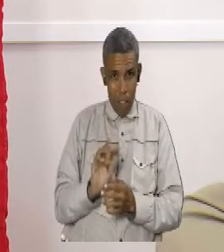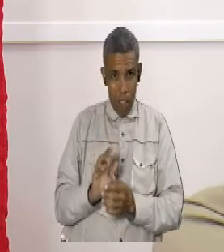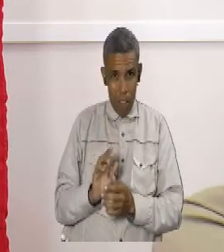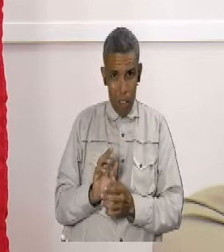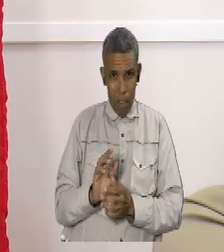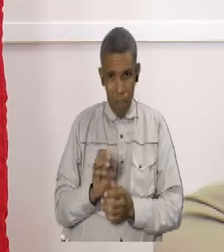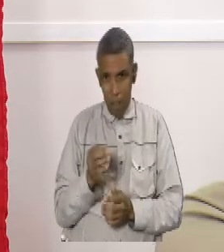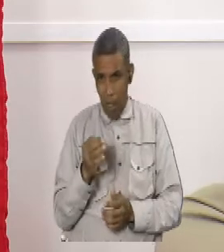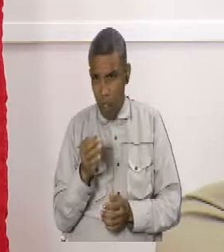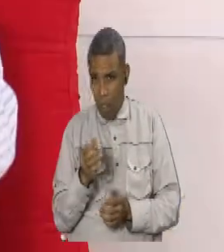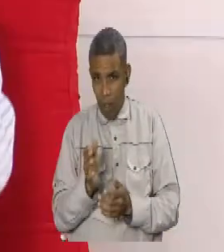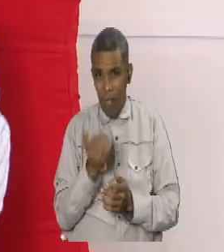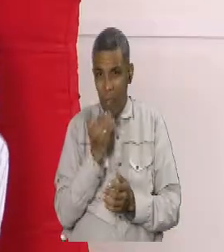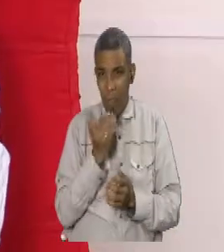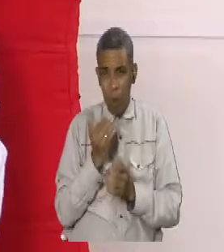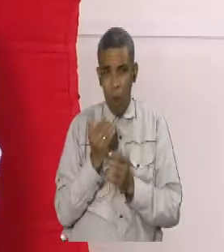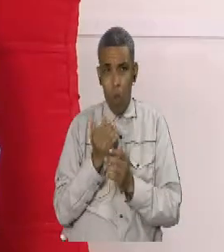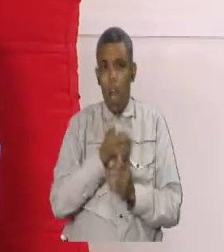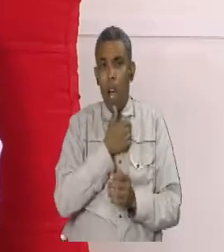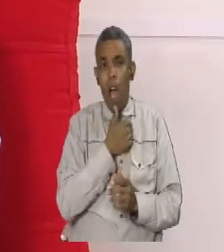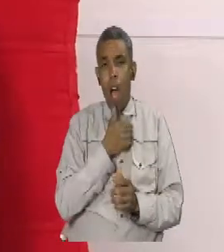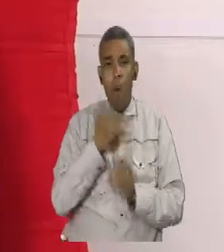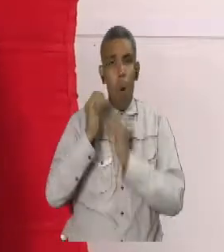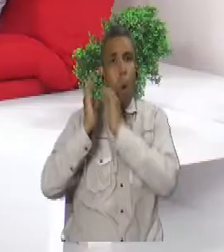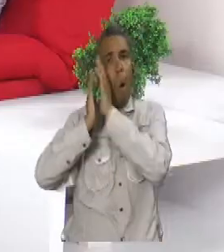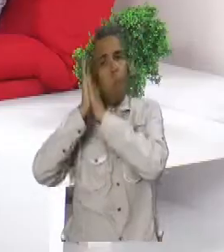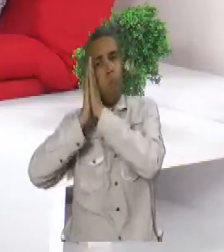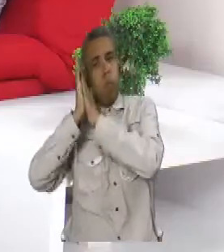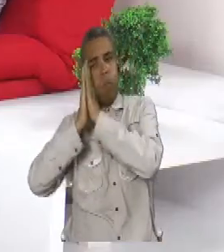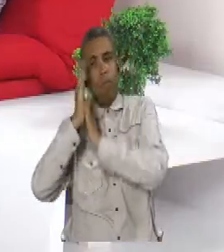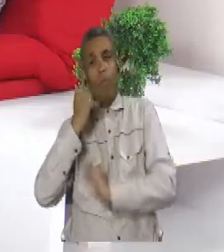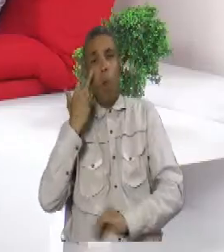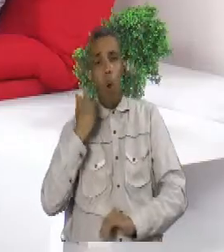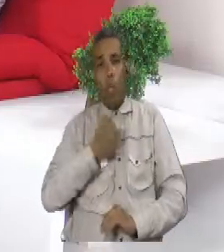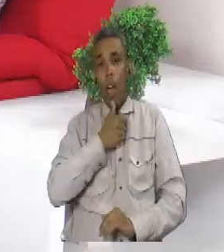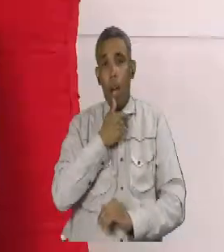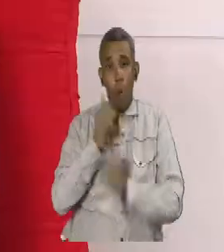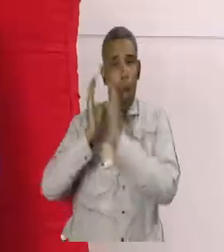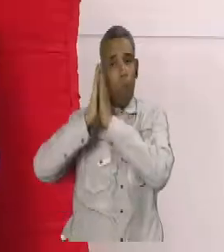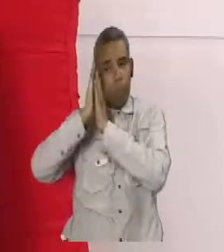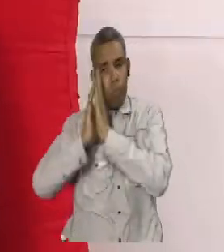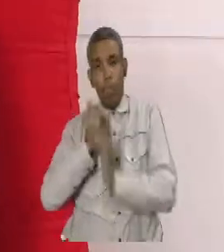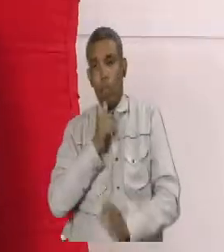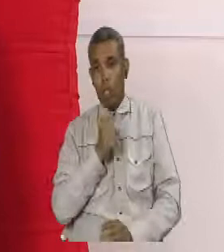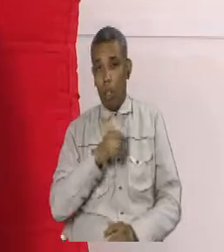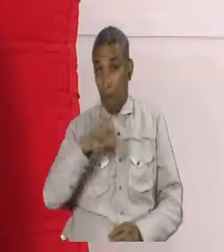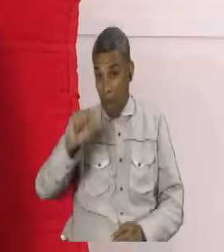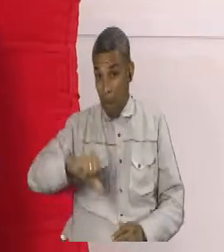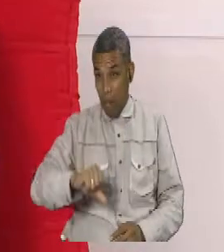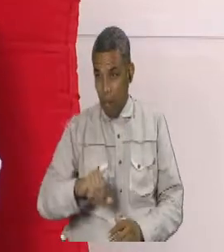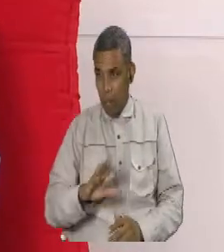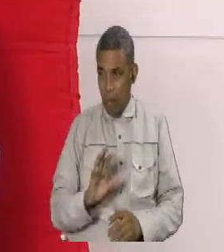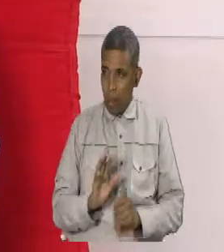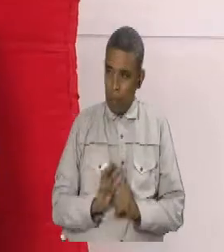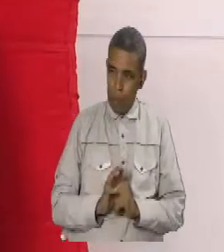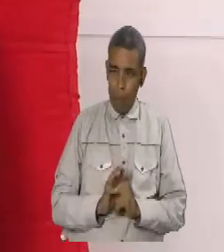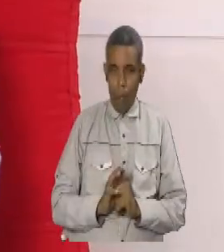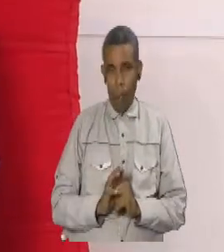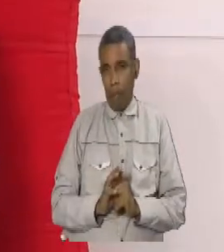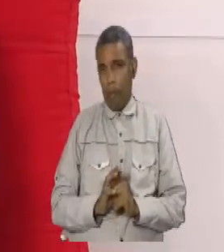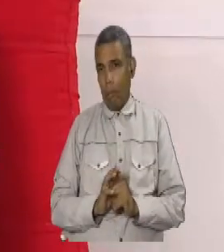verdad. No lo voy a desmentir totalmente. No lo voy a desmentir totalmente. O sea, no voy a decir a los pacientes,